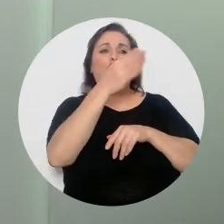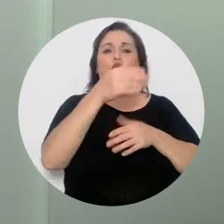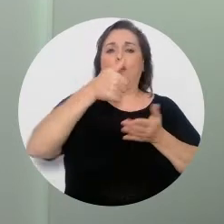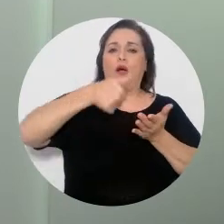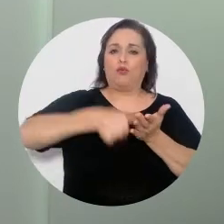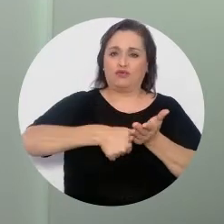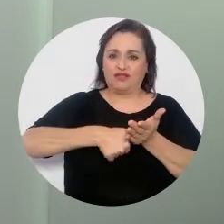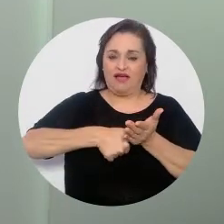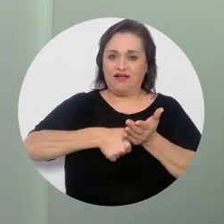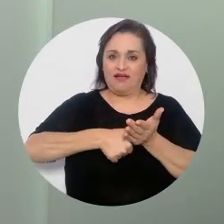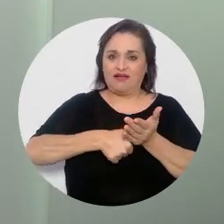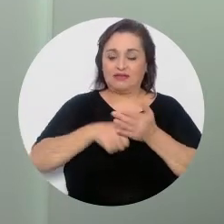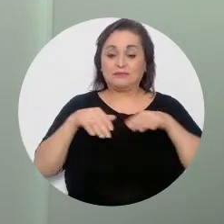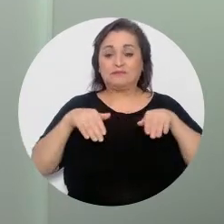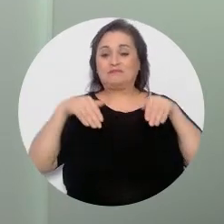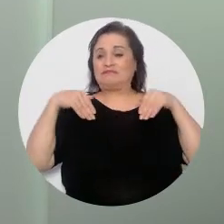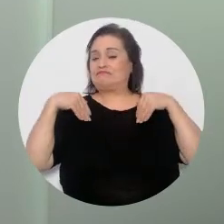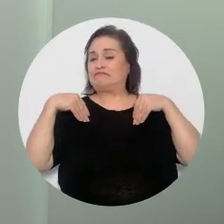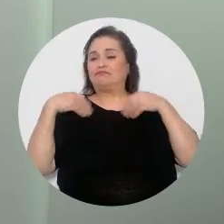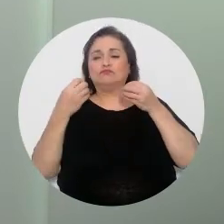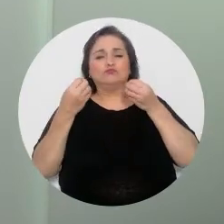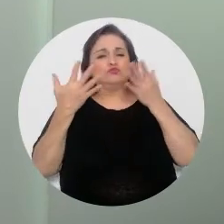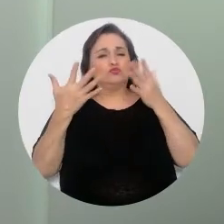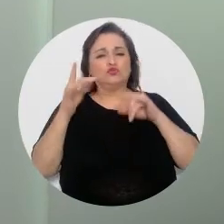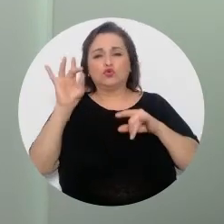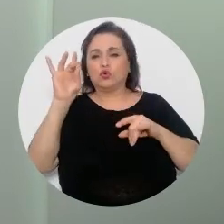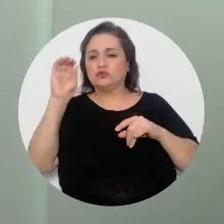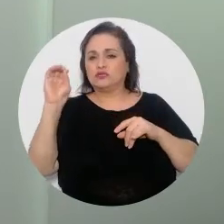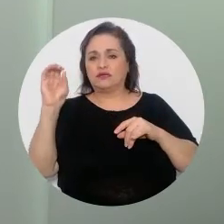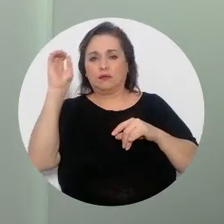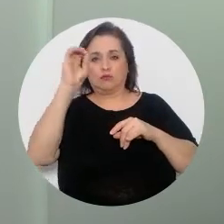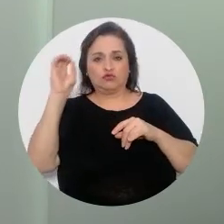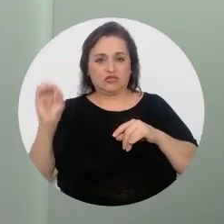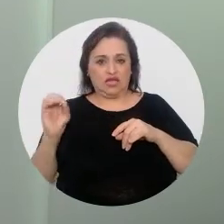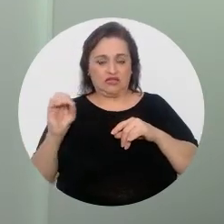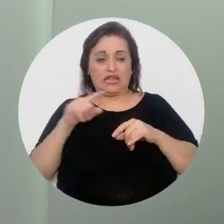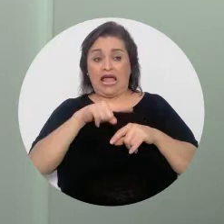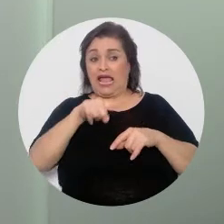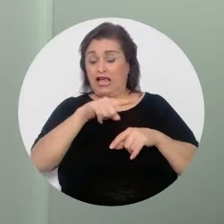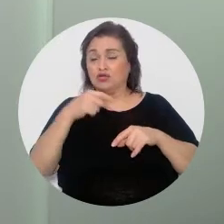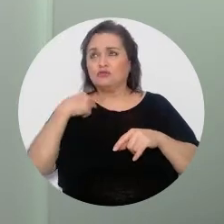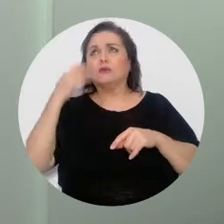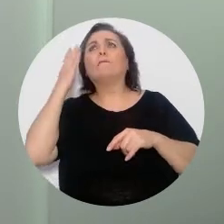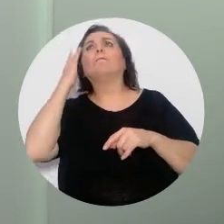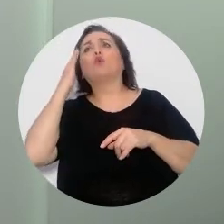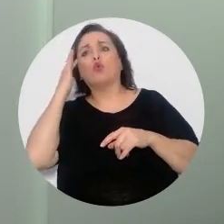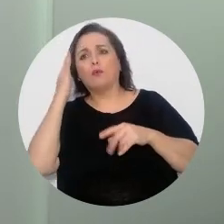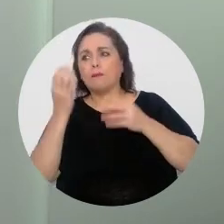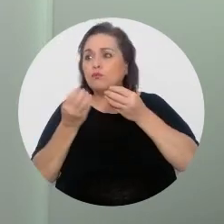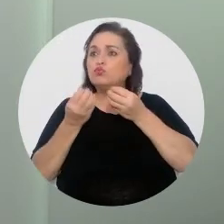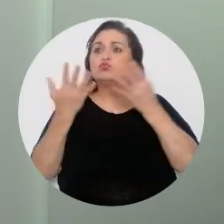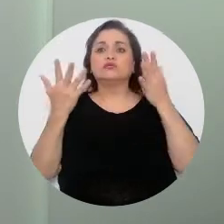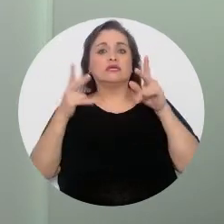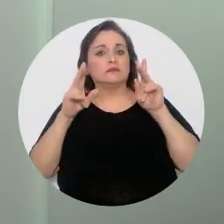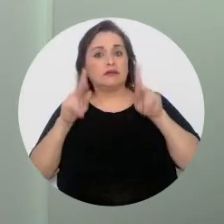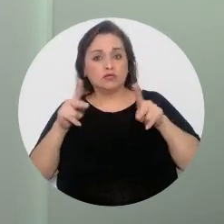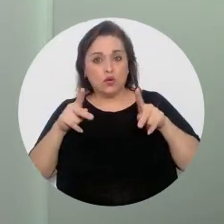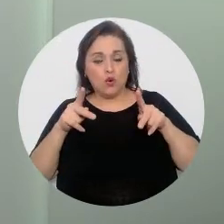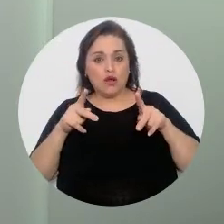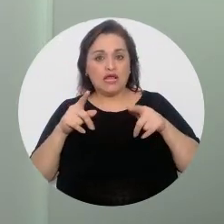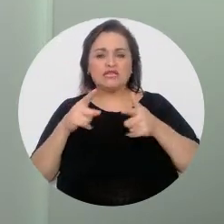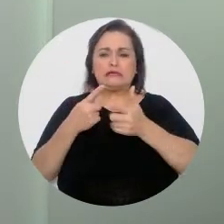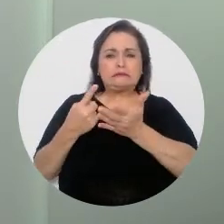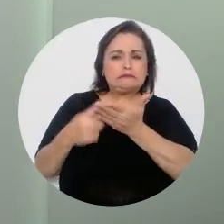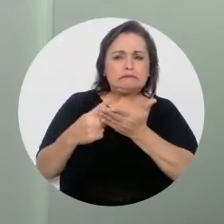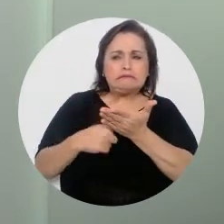El abstencionismo rondó en esas elecciones alrededor del 80%. Todo esto empezó a preocupar a muchas personas y